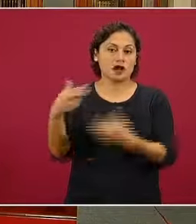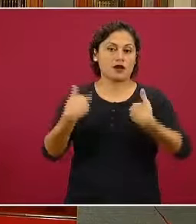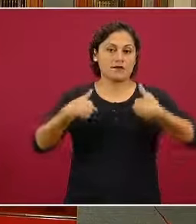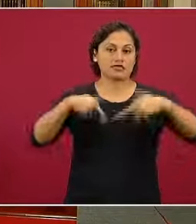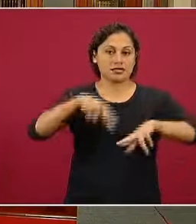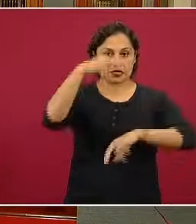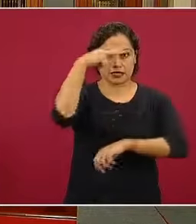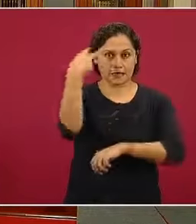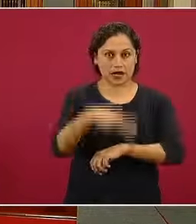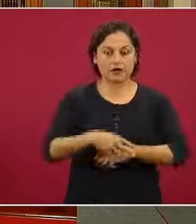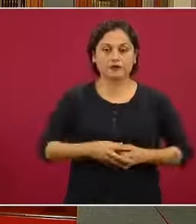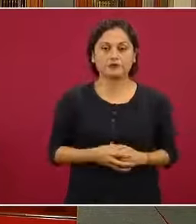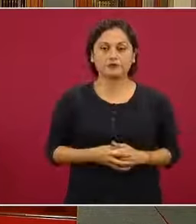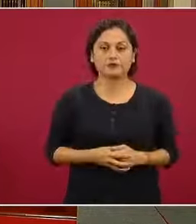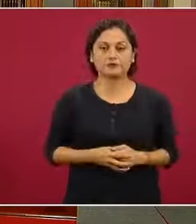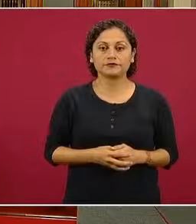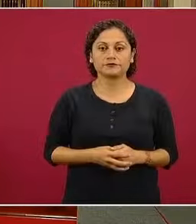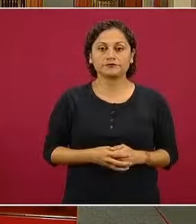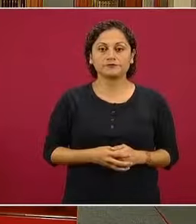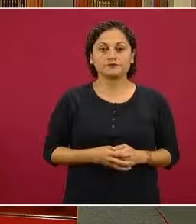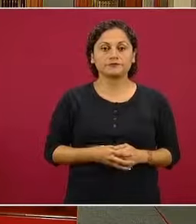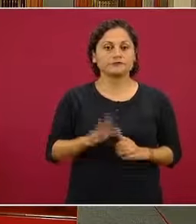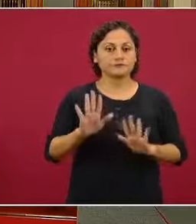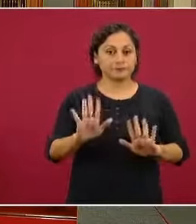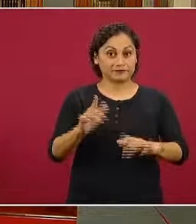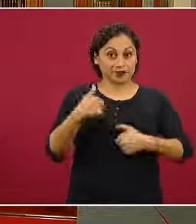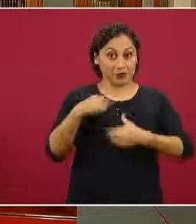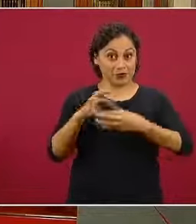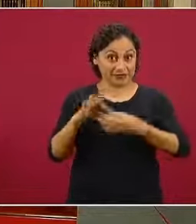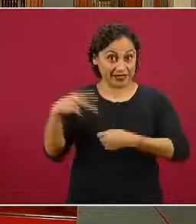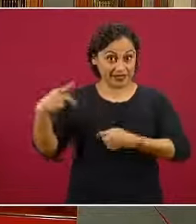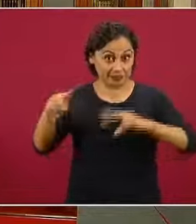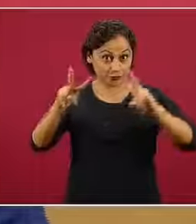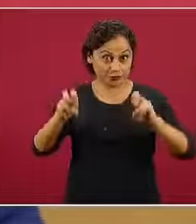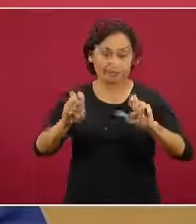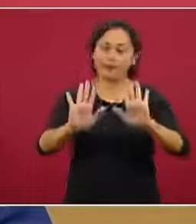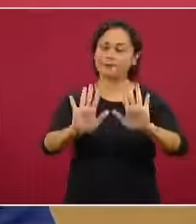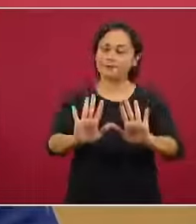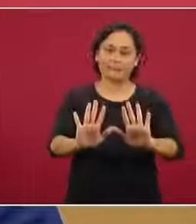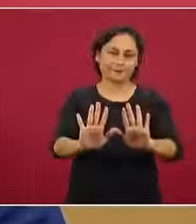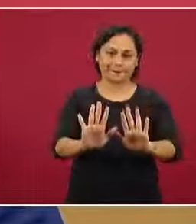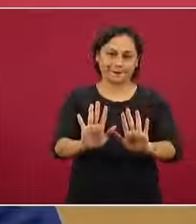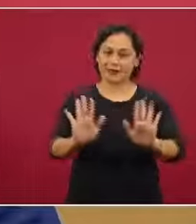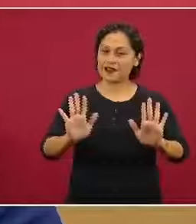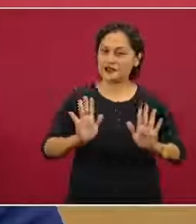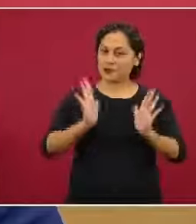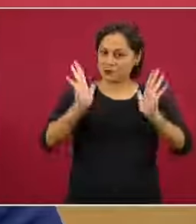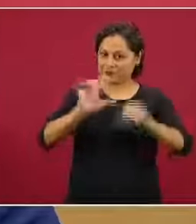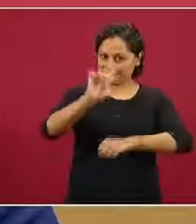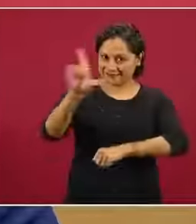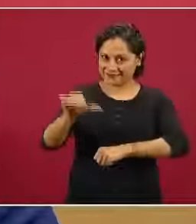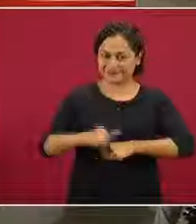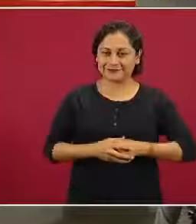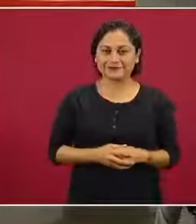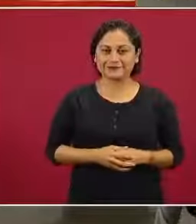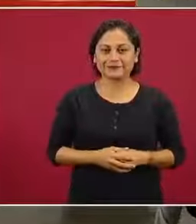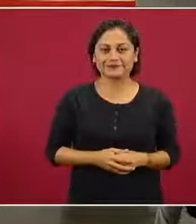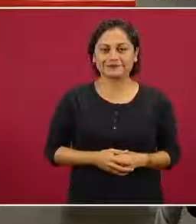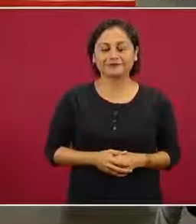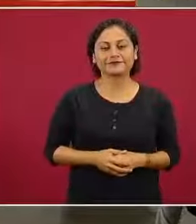gracias. Y no les digo de qué nos va a hablar para que quede como una sorpresa. Vamos